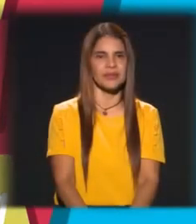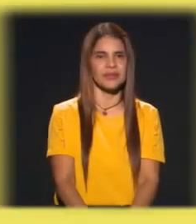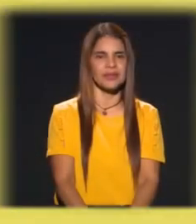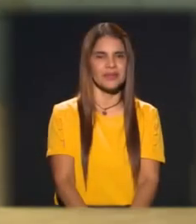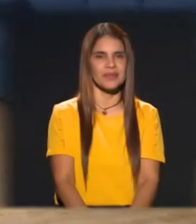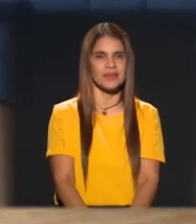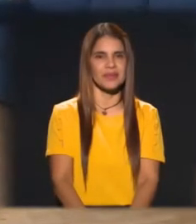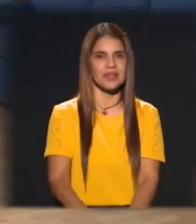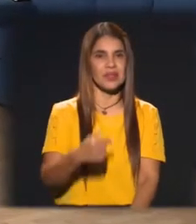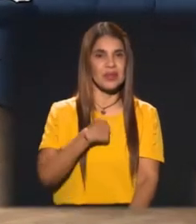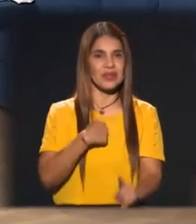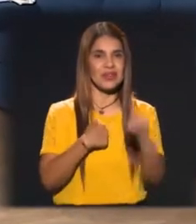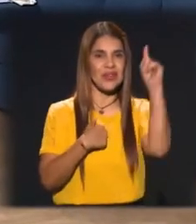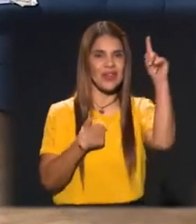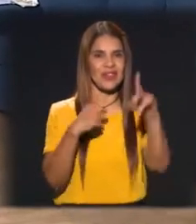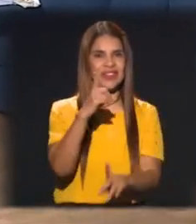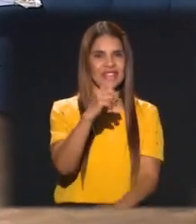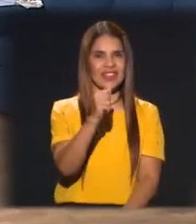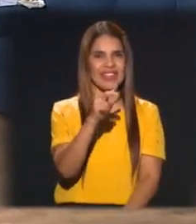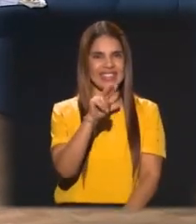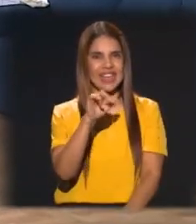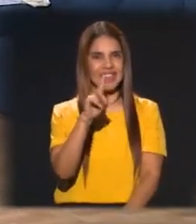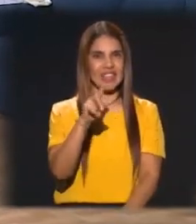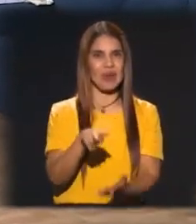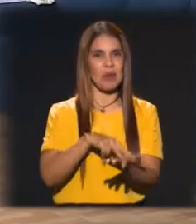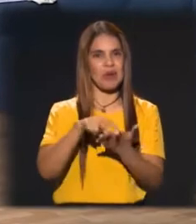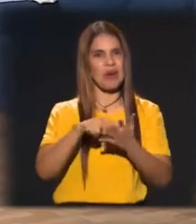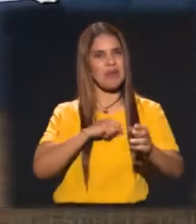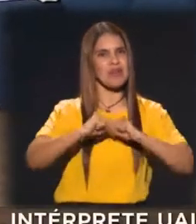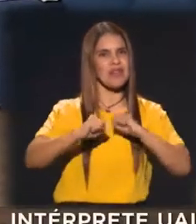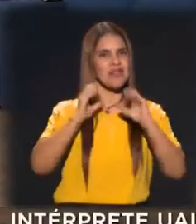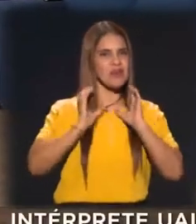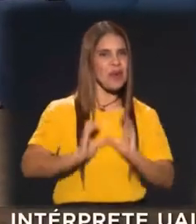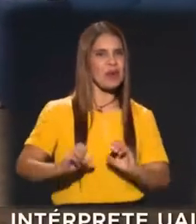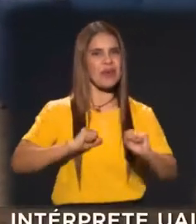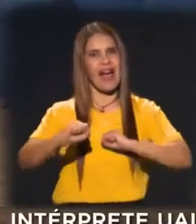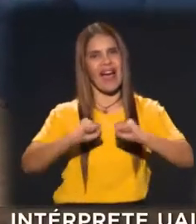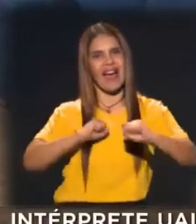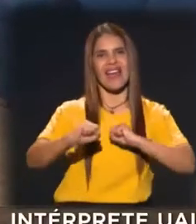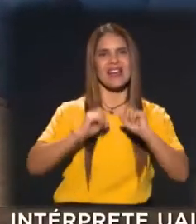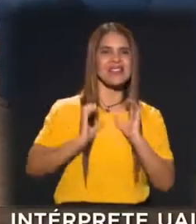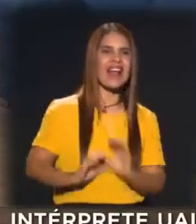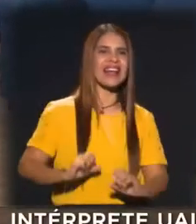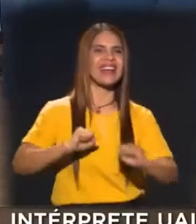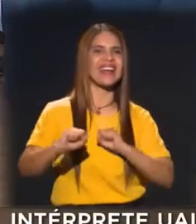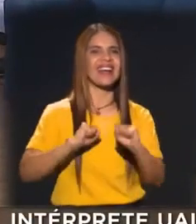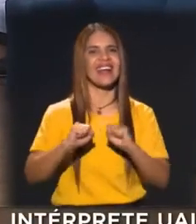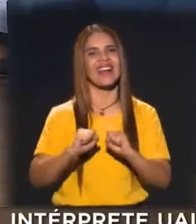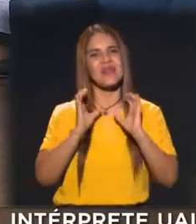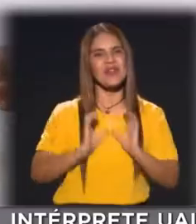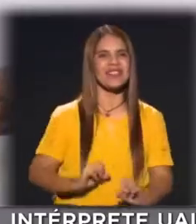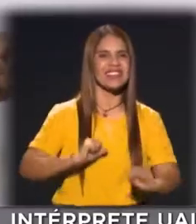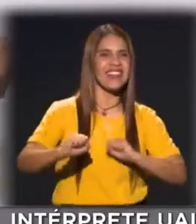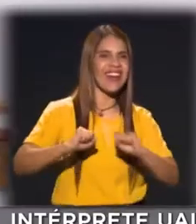Yo soy David. Hoy mi cuerpo se va a activar. Hoy mi cuerpo se va a activar. Vamos, Pablo. Hoy mi cuerpo se va a activar.